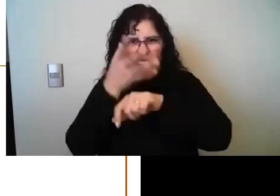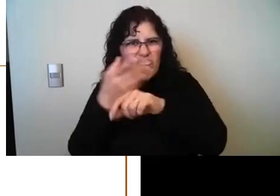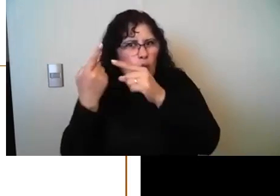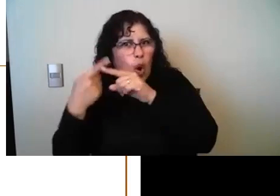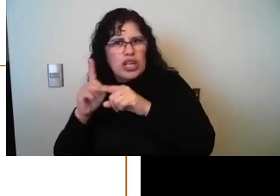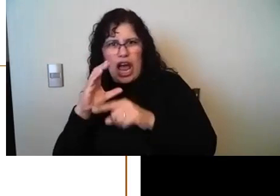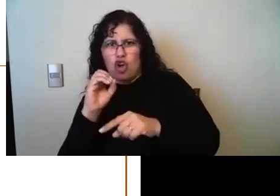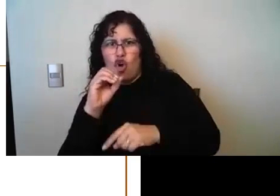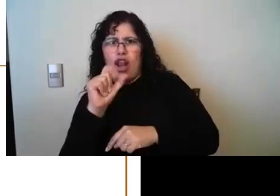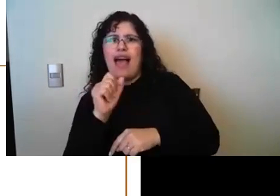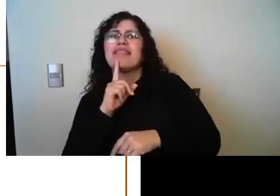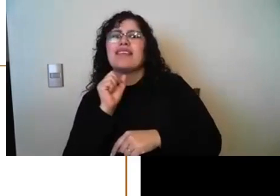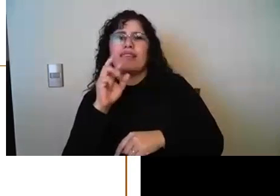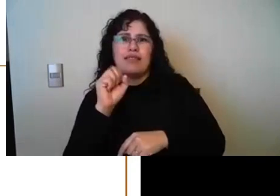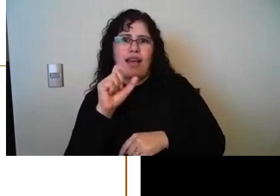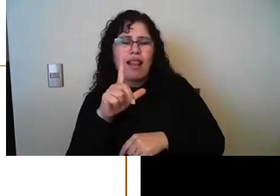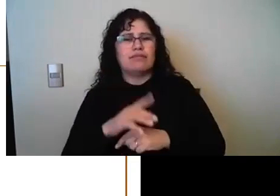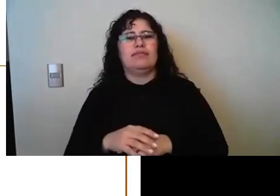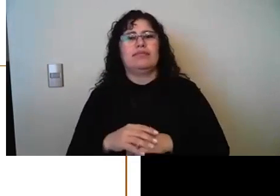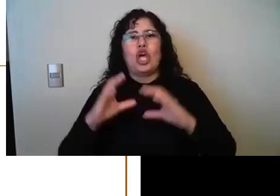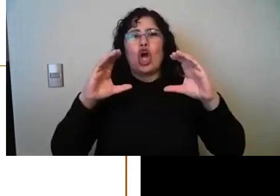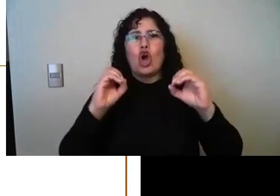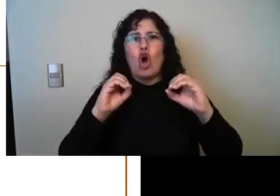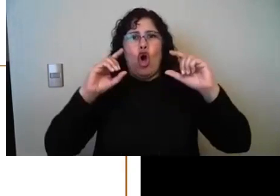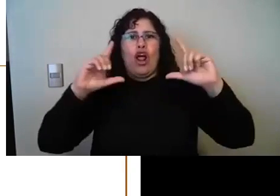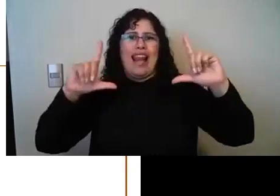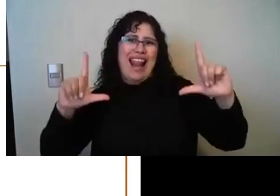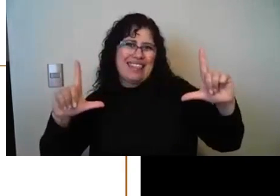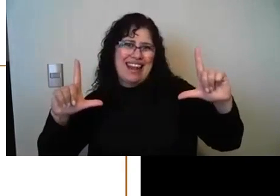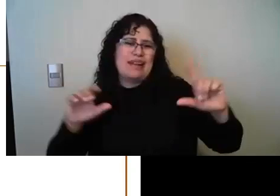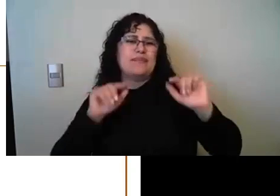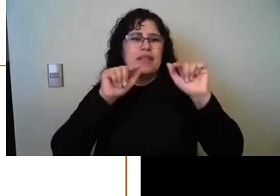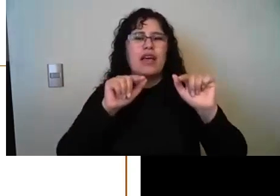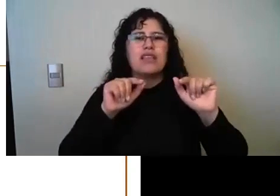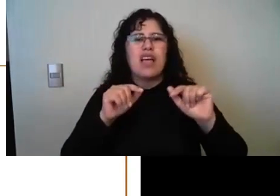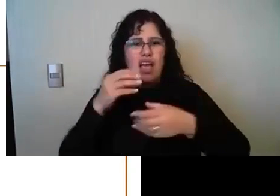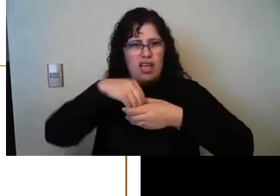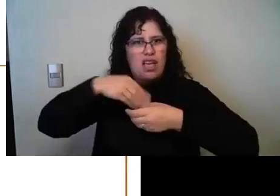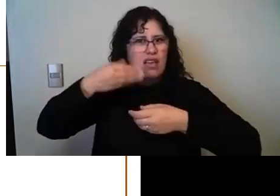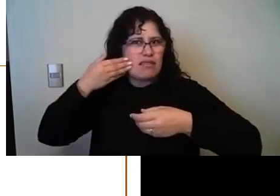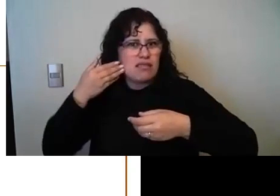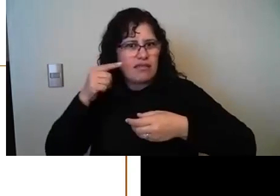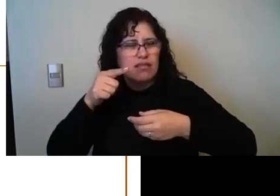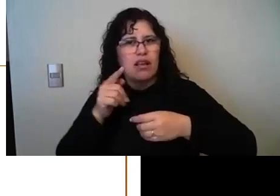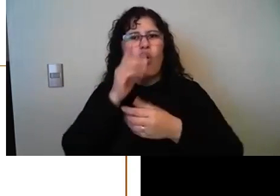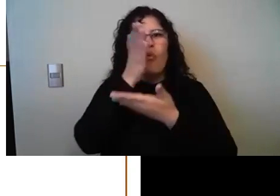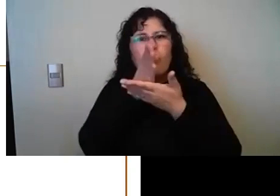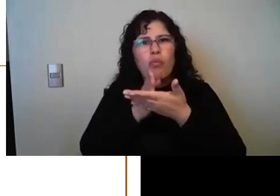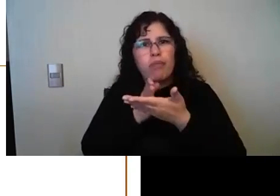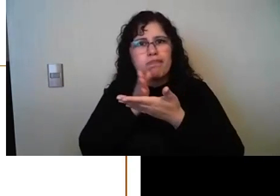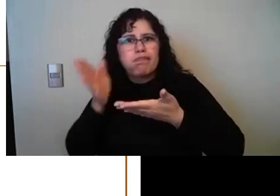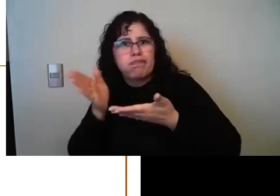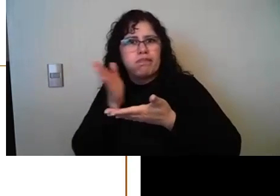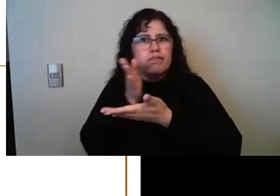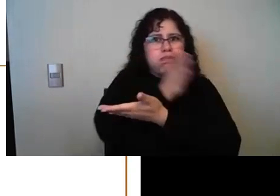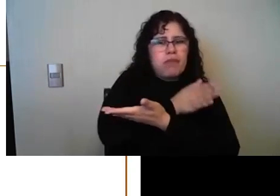y que van a comunicar un segmento medular con otro. Y, lo que está marcado acá como el